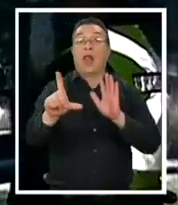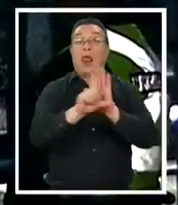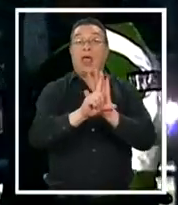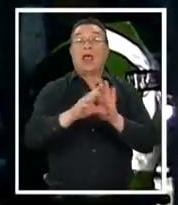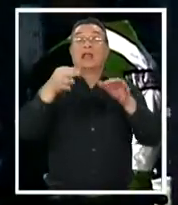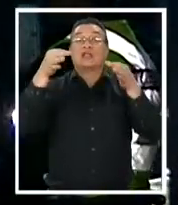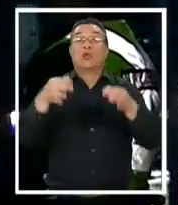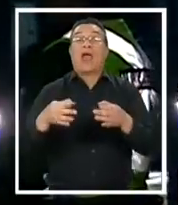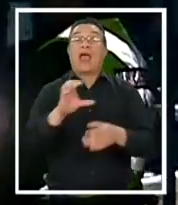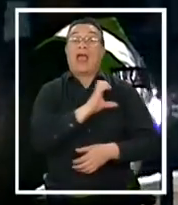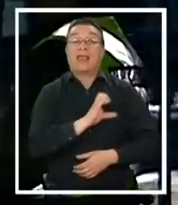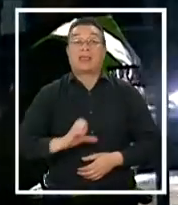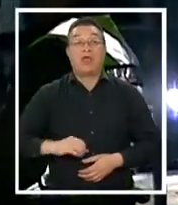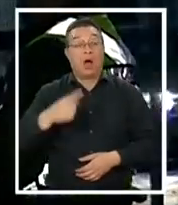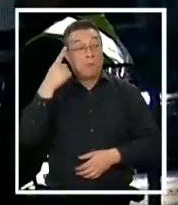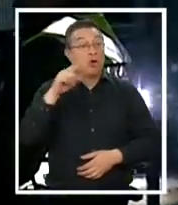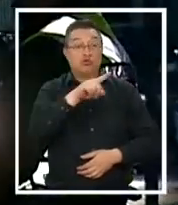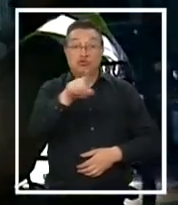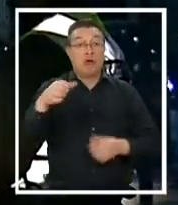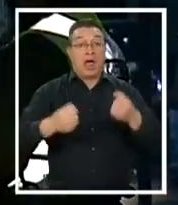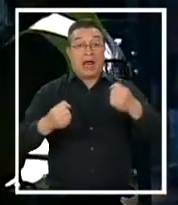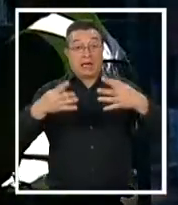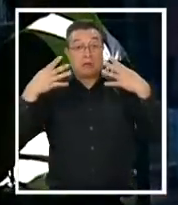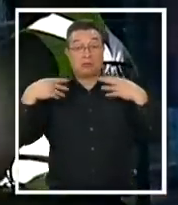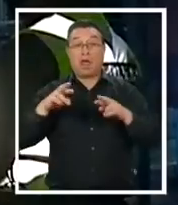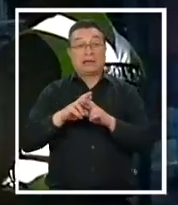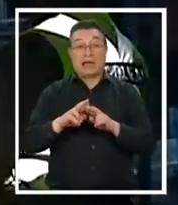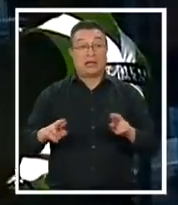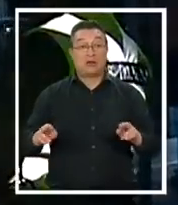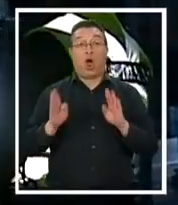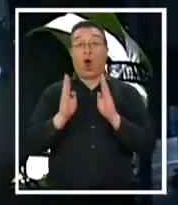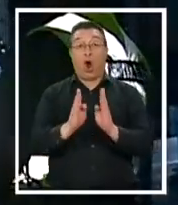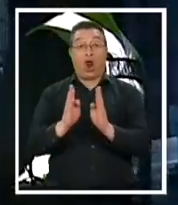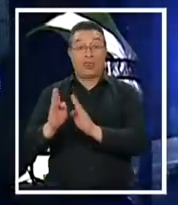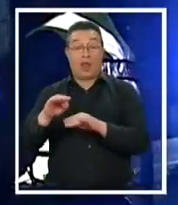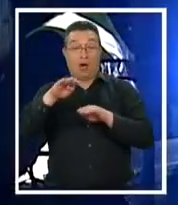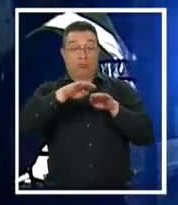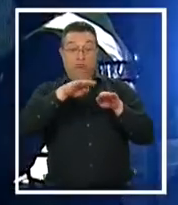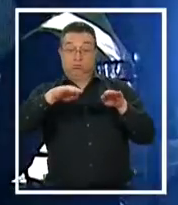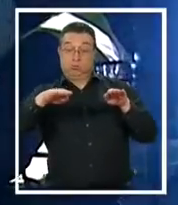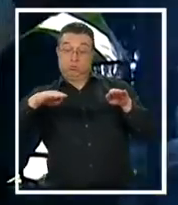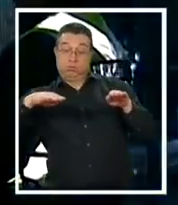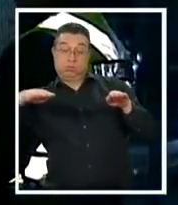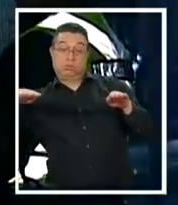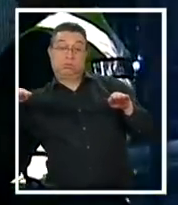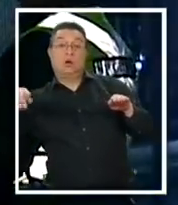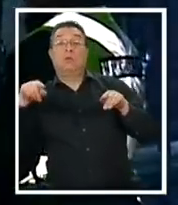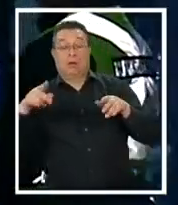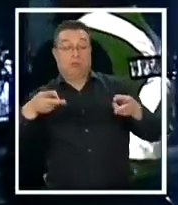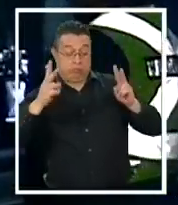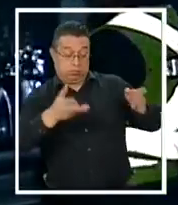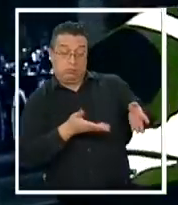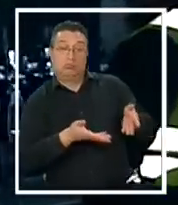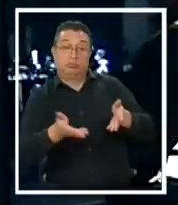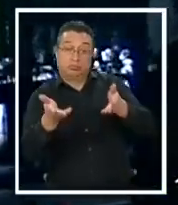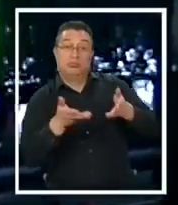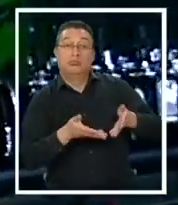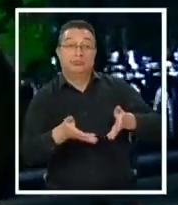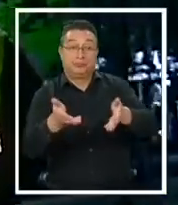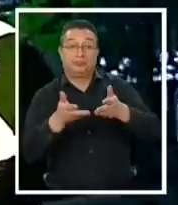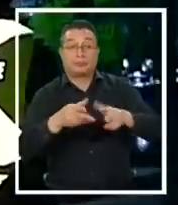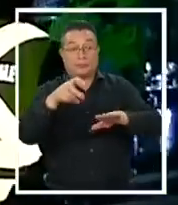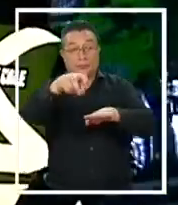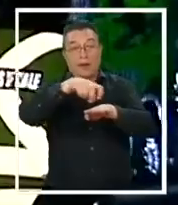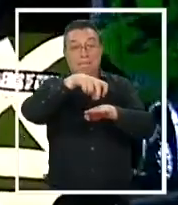Estado, pero han estado en bastante tranquilidad con los camiones ordenados y dejando, por supuesto, el paso a transporte